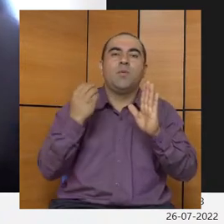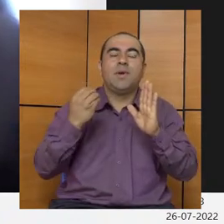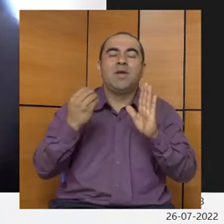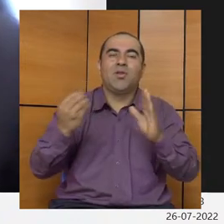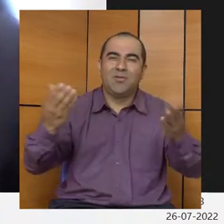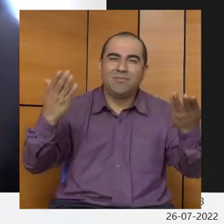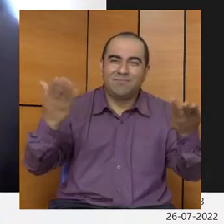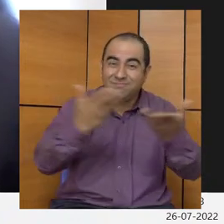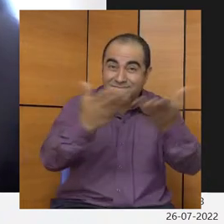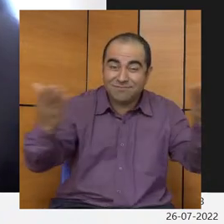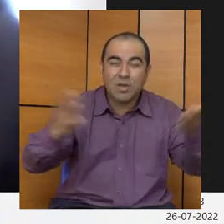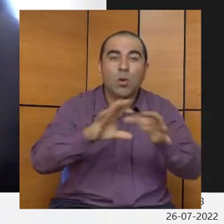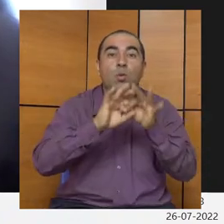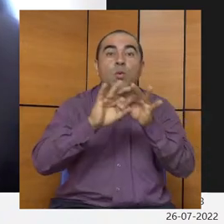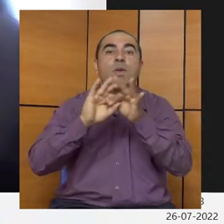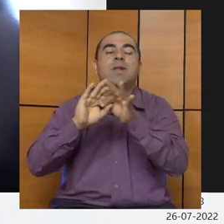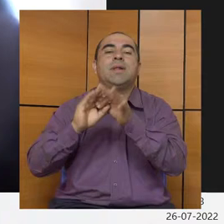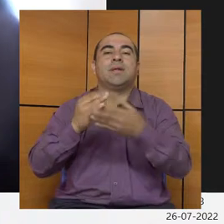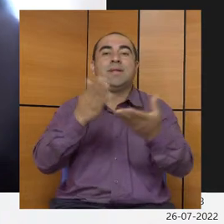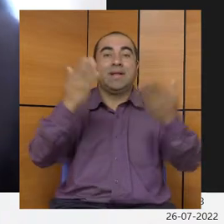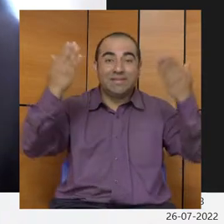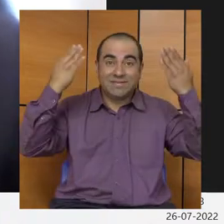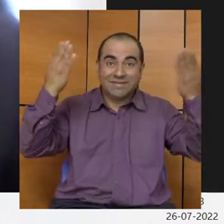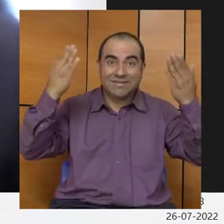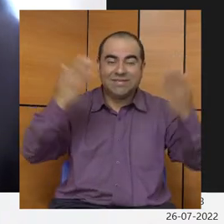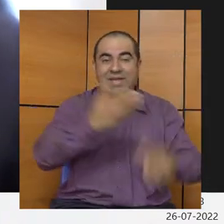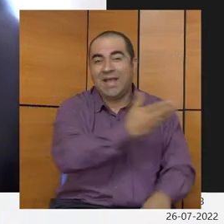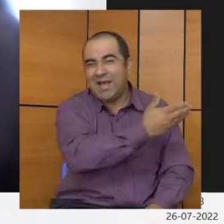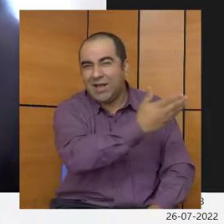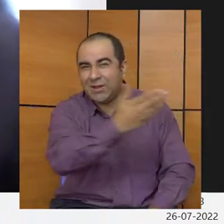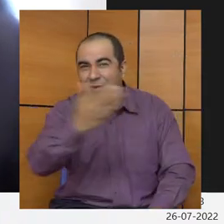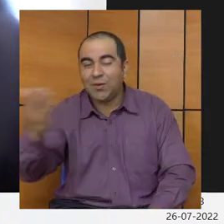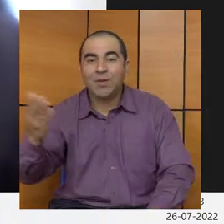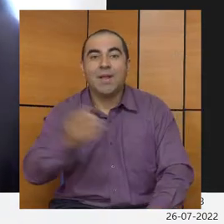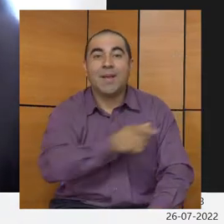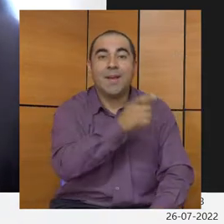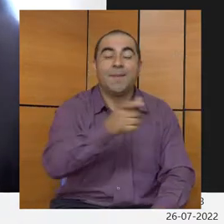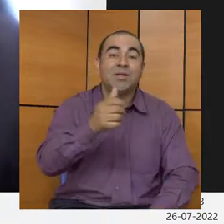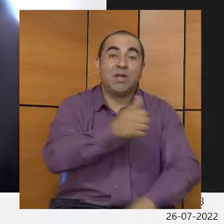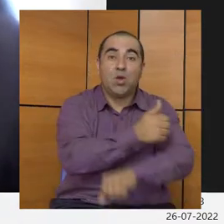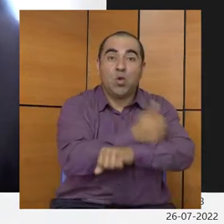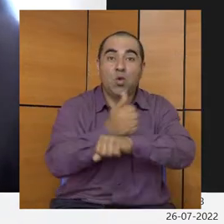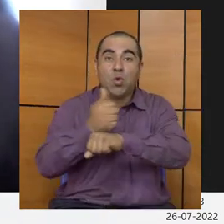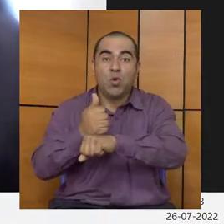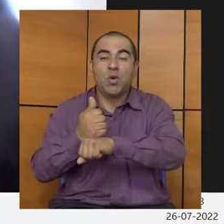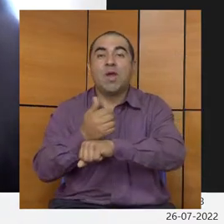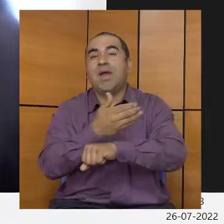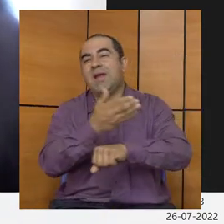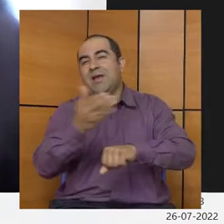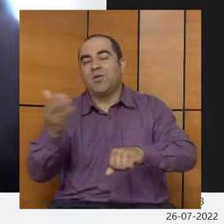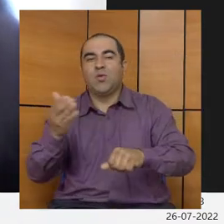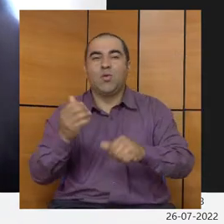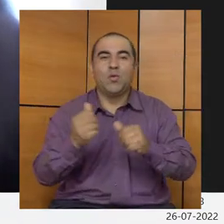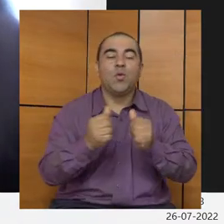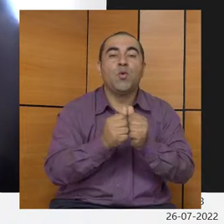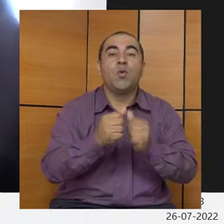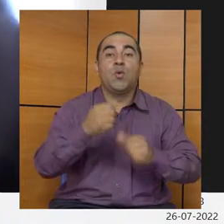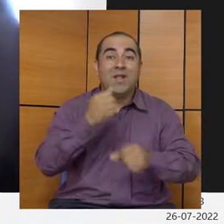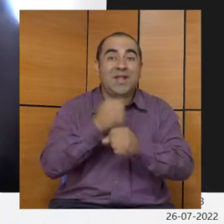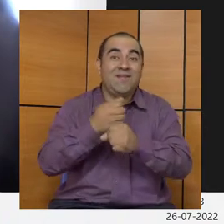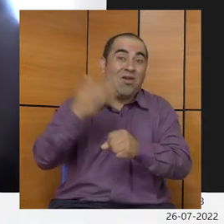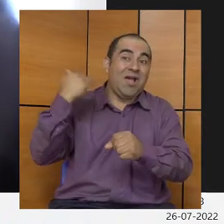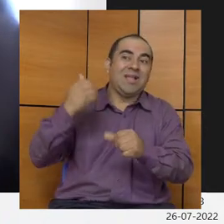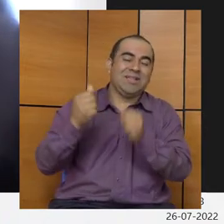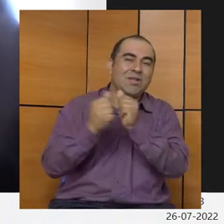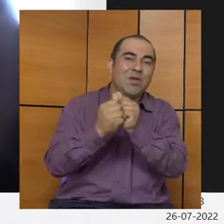agradecer que pueda dar este saludo, saludar a las autoridades como señalaba y también a los colegas y colegas,